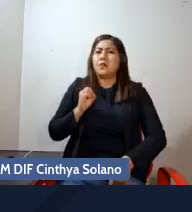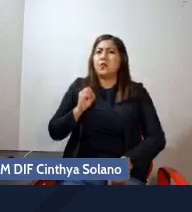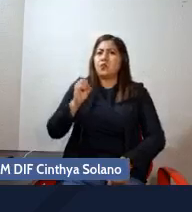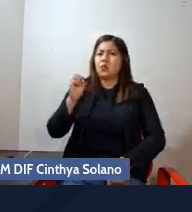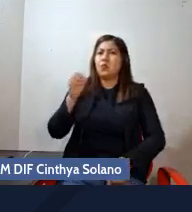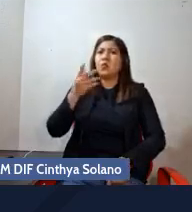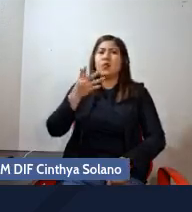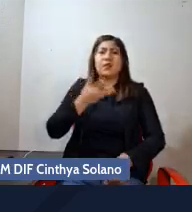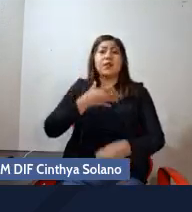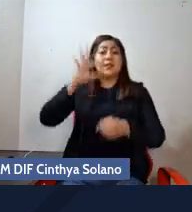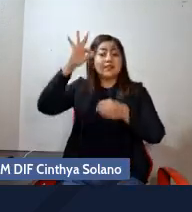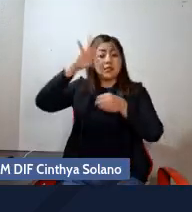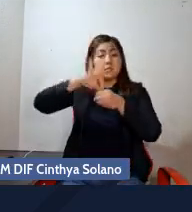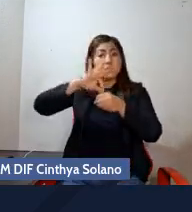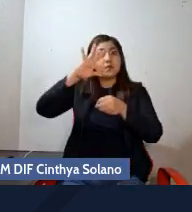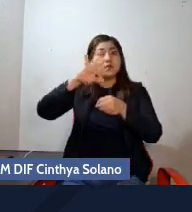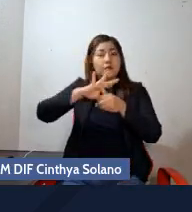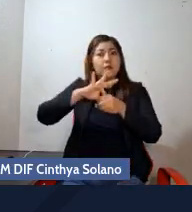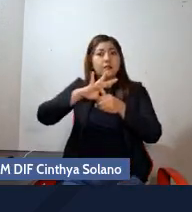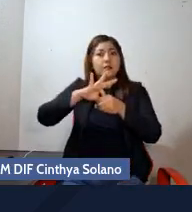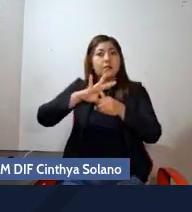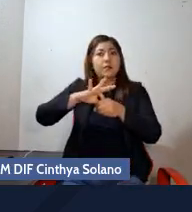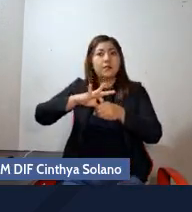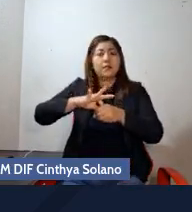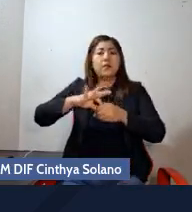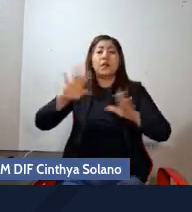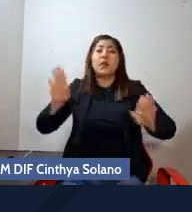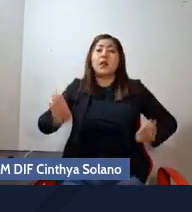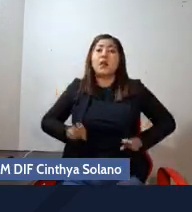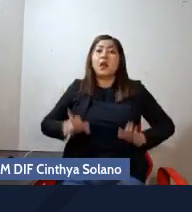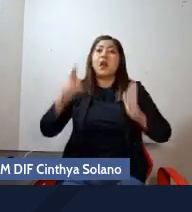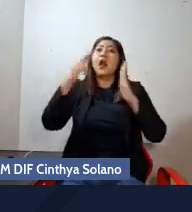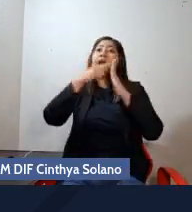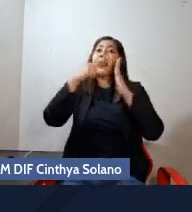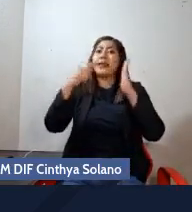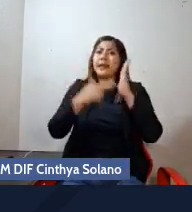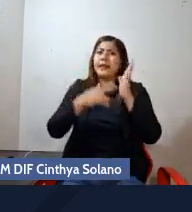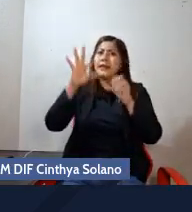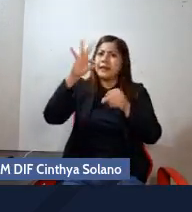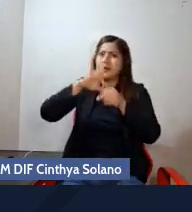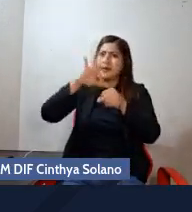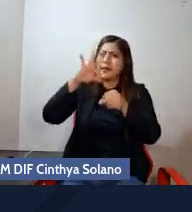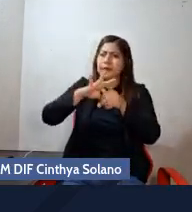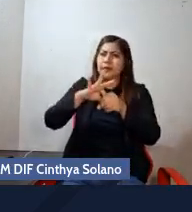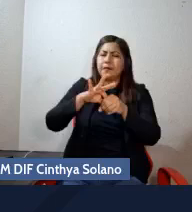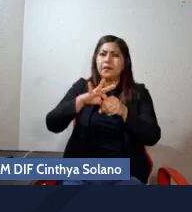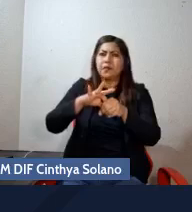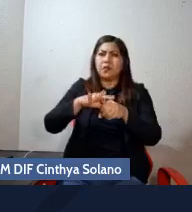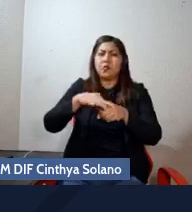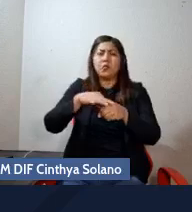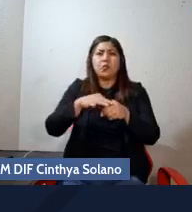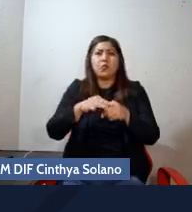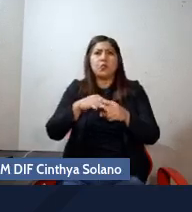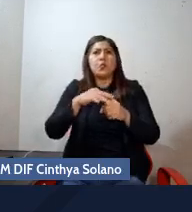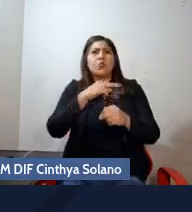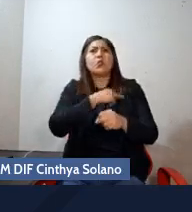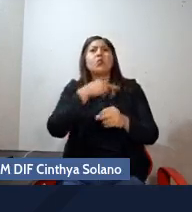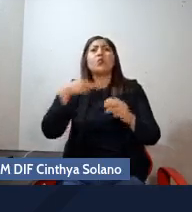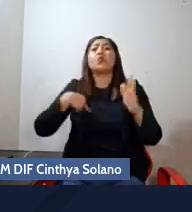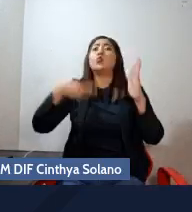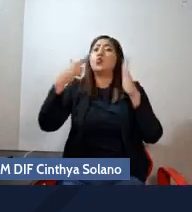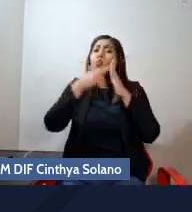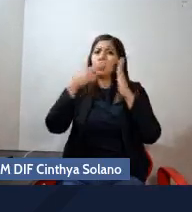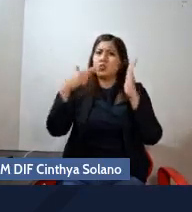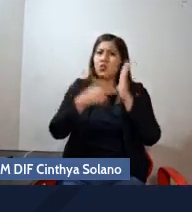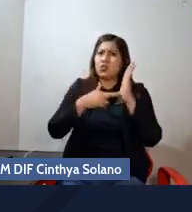autoridades electorales, hay reglas, también nosotros debemos acatar esas reglas como ciudadanía y comprometernos